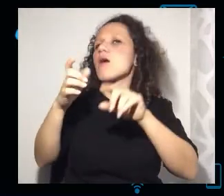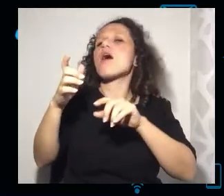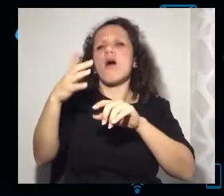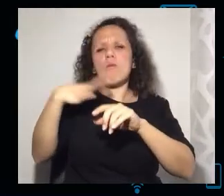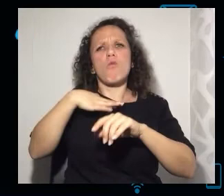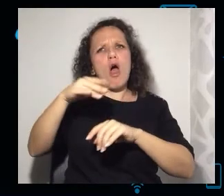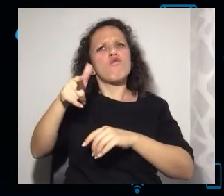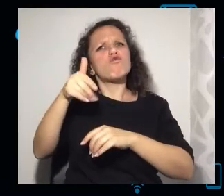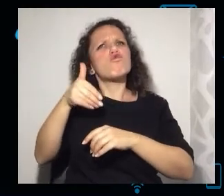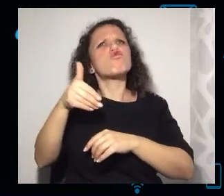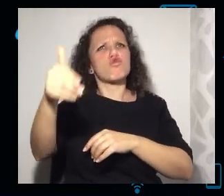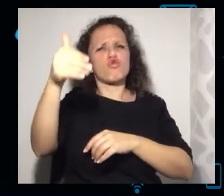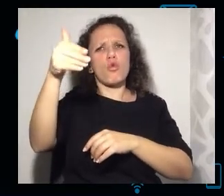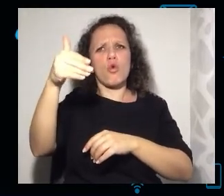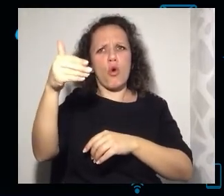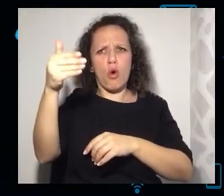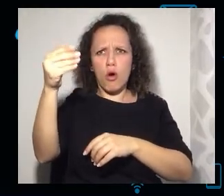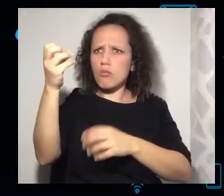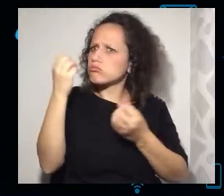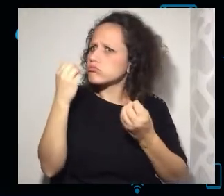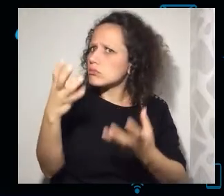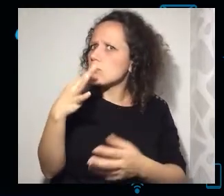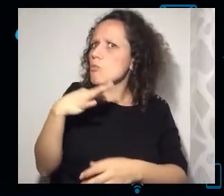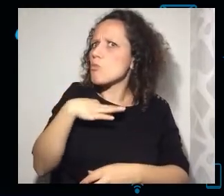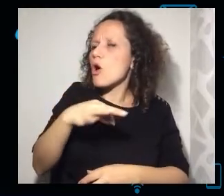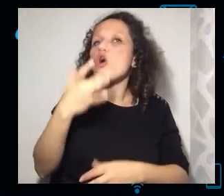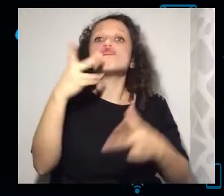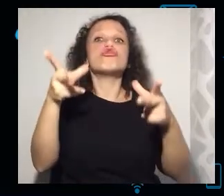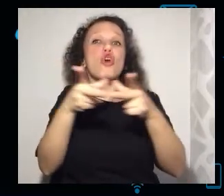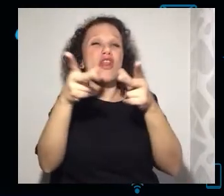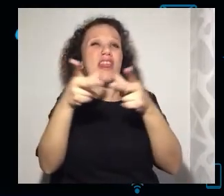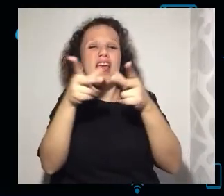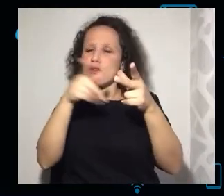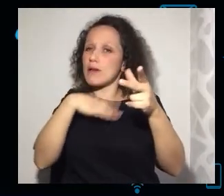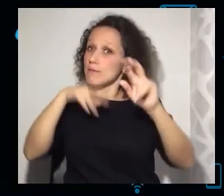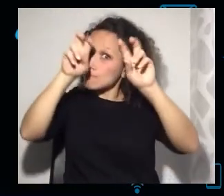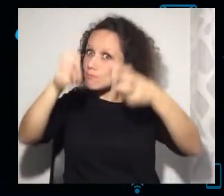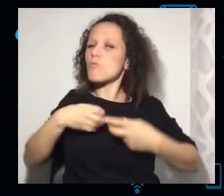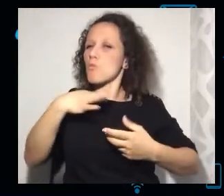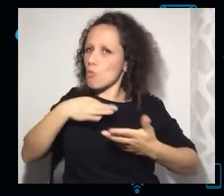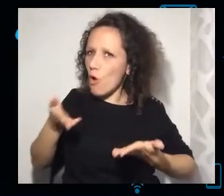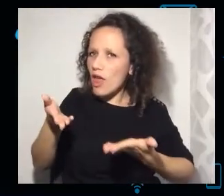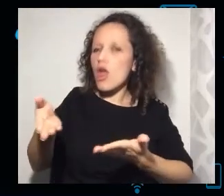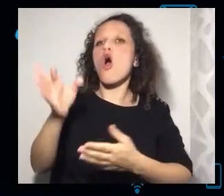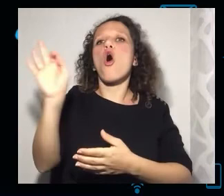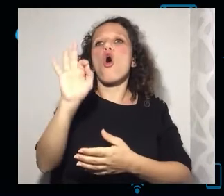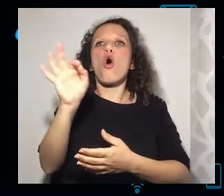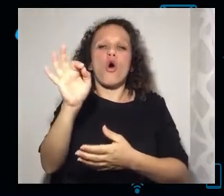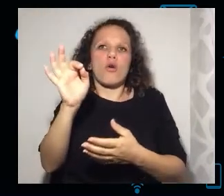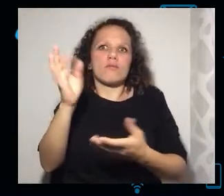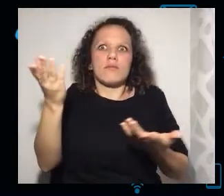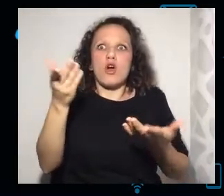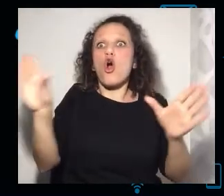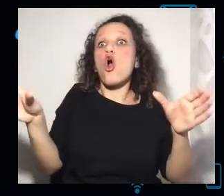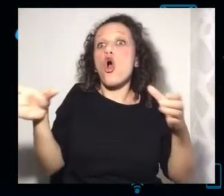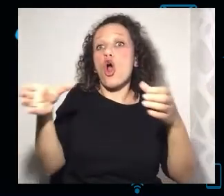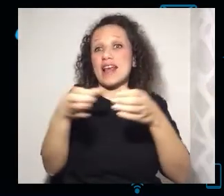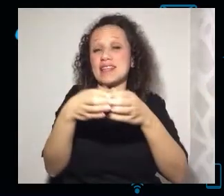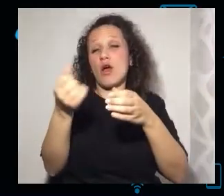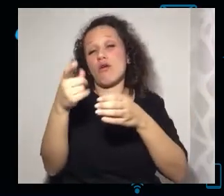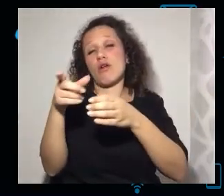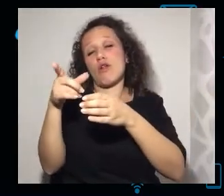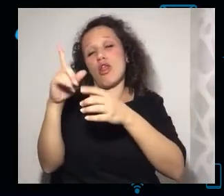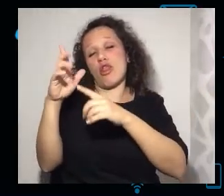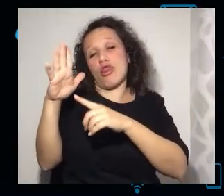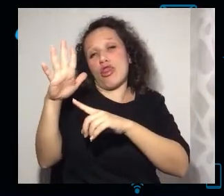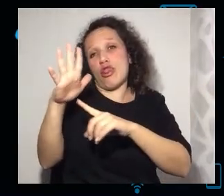aspirar a mejorar la sociedad en la que vivimos no sea servir colectivos que pueden estar más olvidados o causas